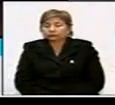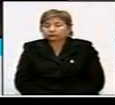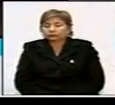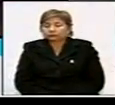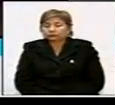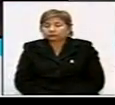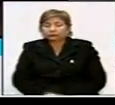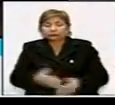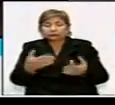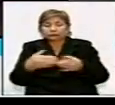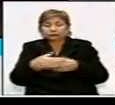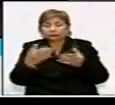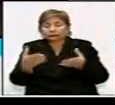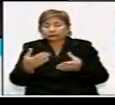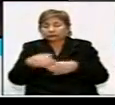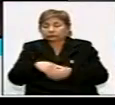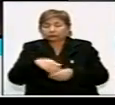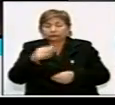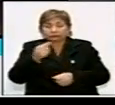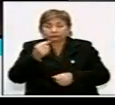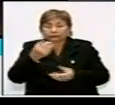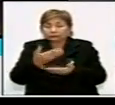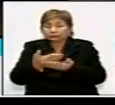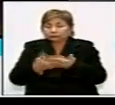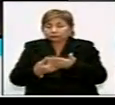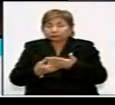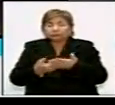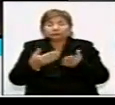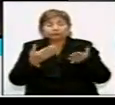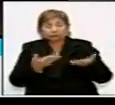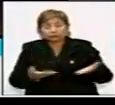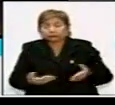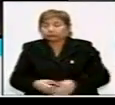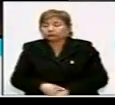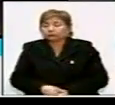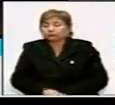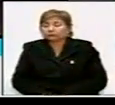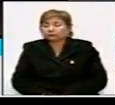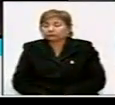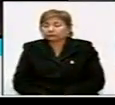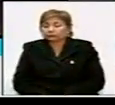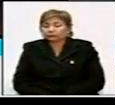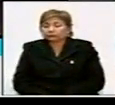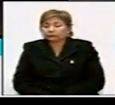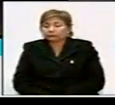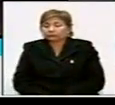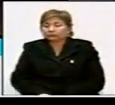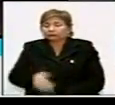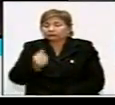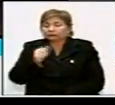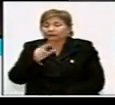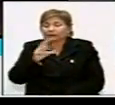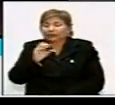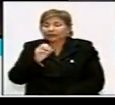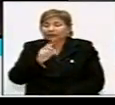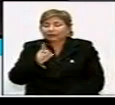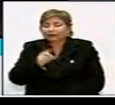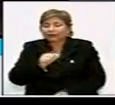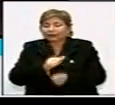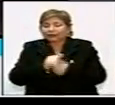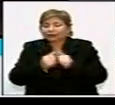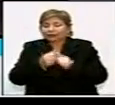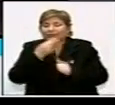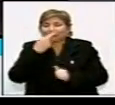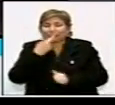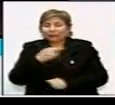en la atención al número de votos alcanzados y en ejercicio de la potestad de las horas cambia su voto